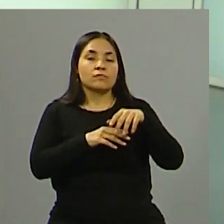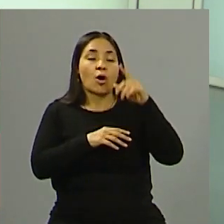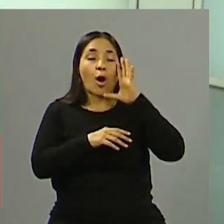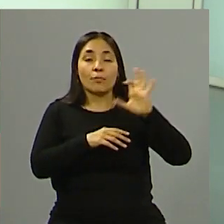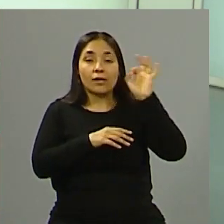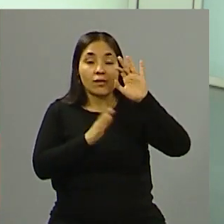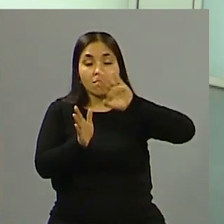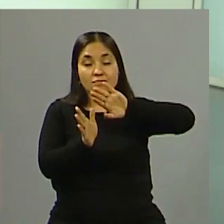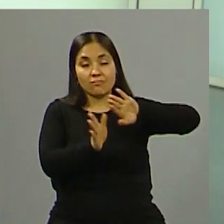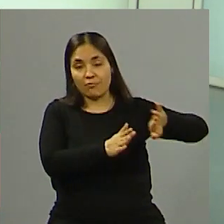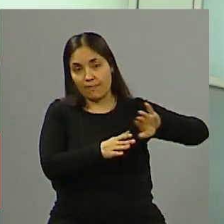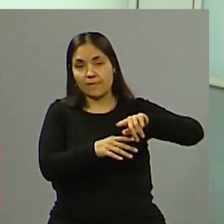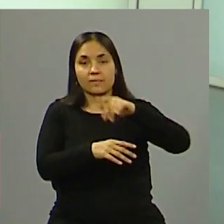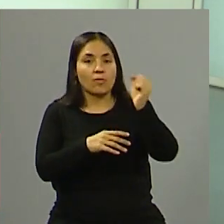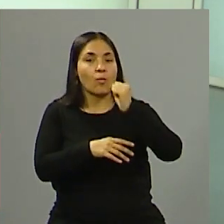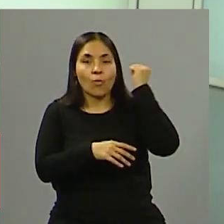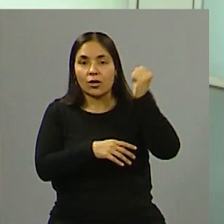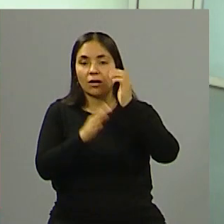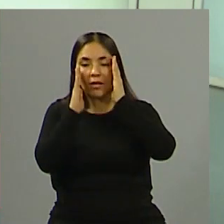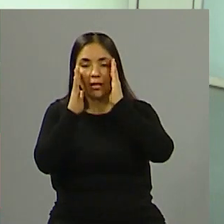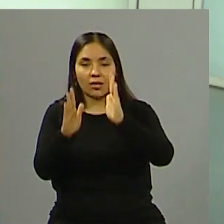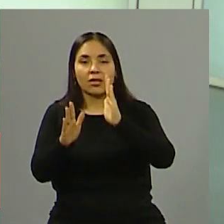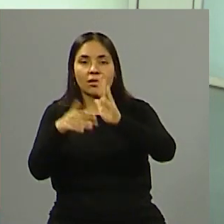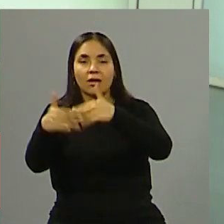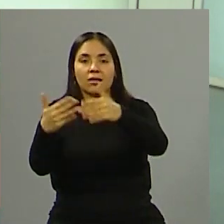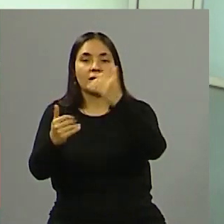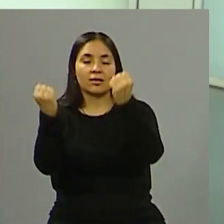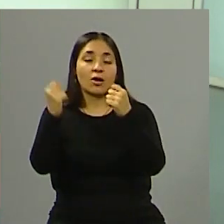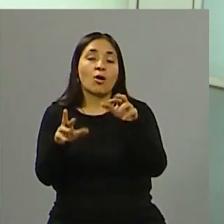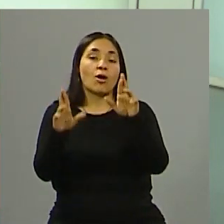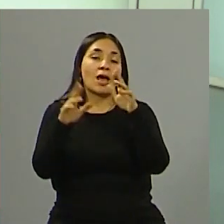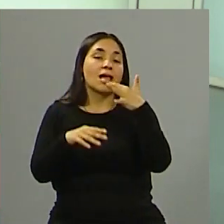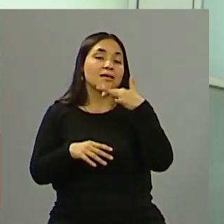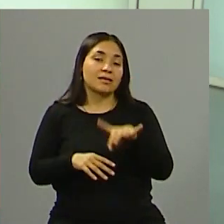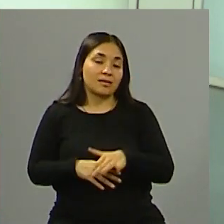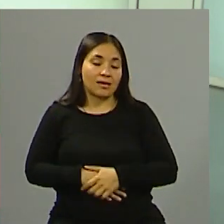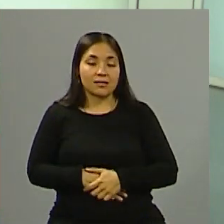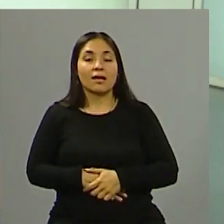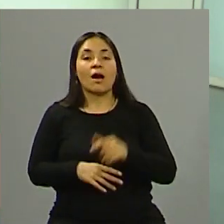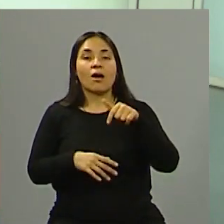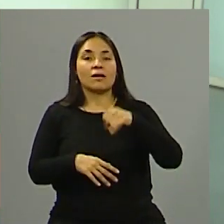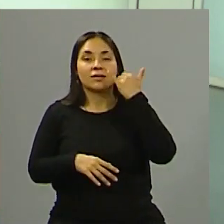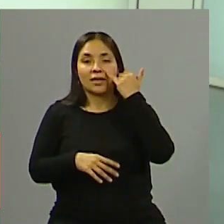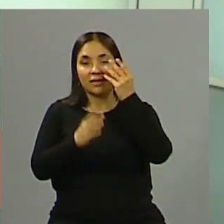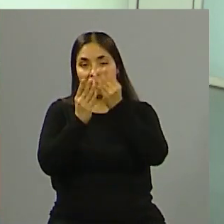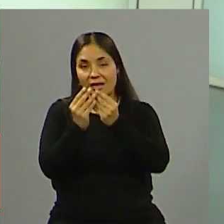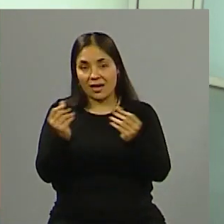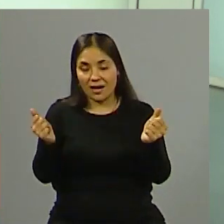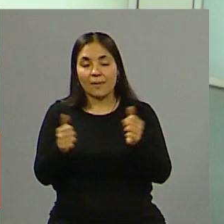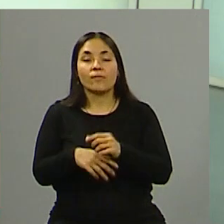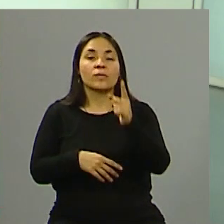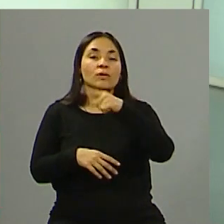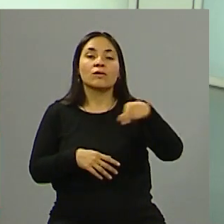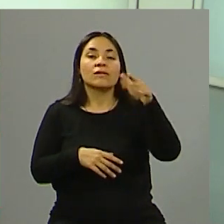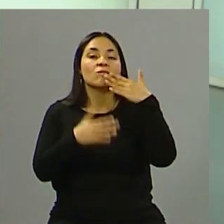entiendan, porque de eso dependen millones de personas en este país. Nos vamos ya al cierre del programa. Les agradecemos a cada uno de